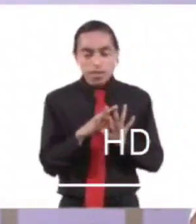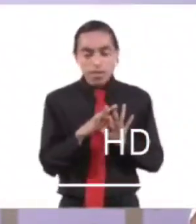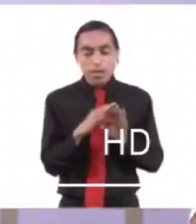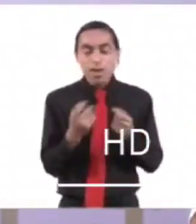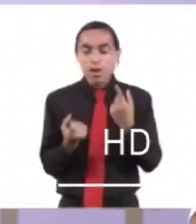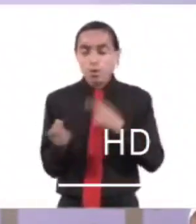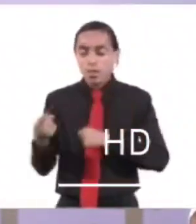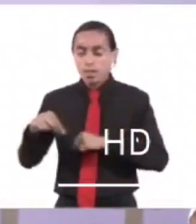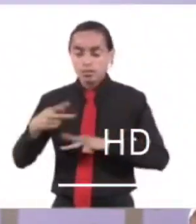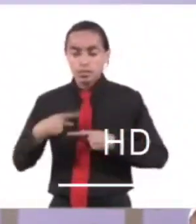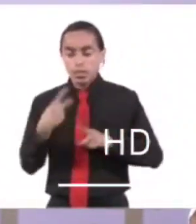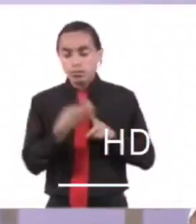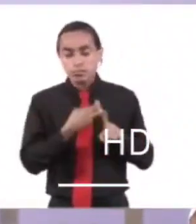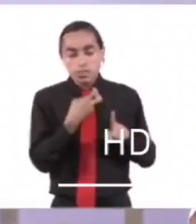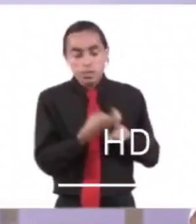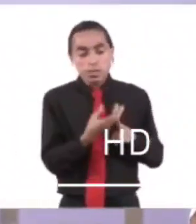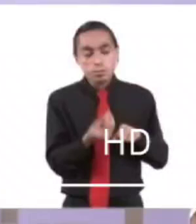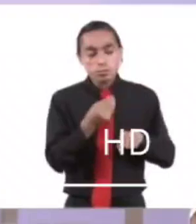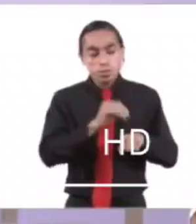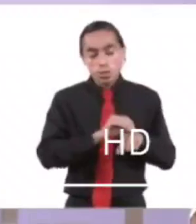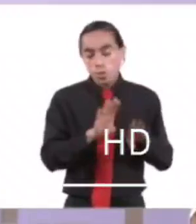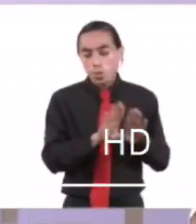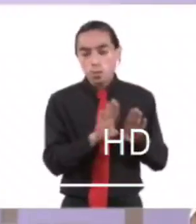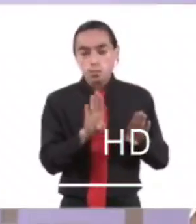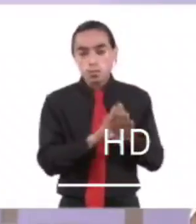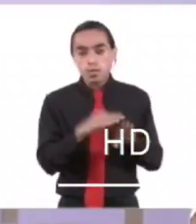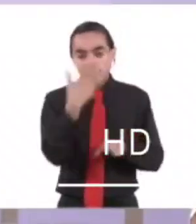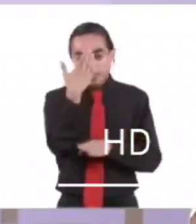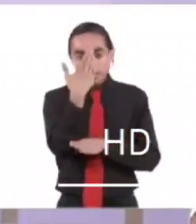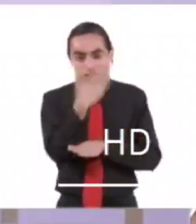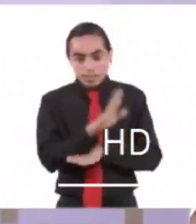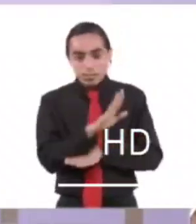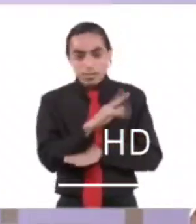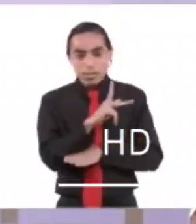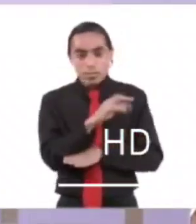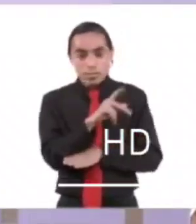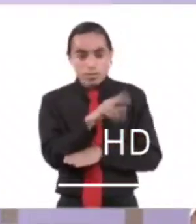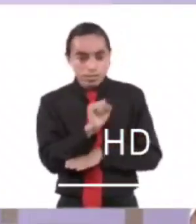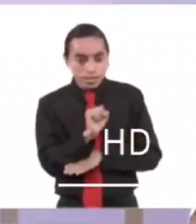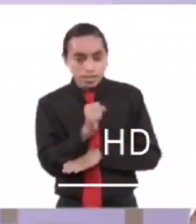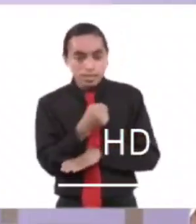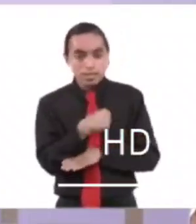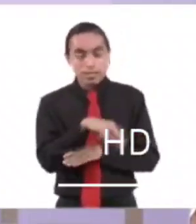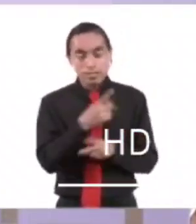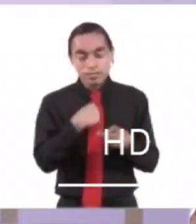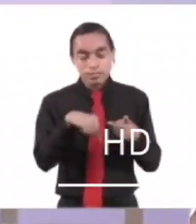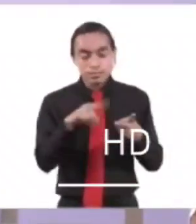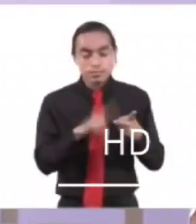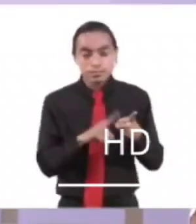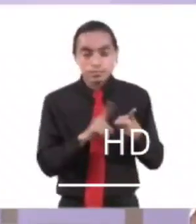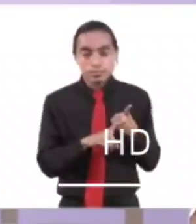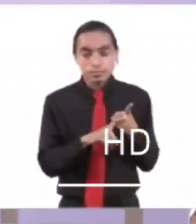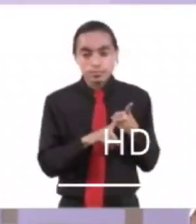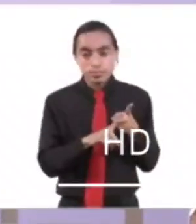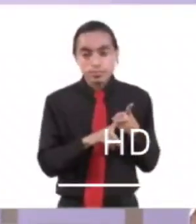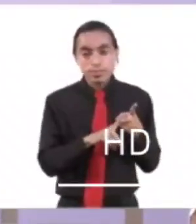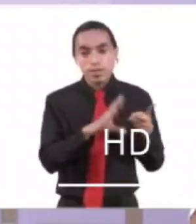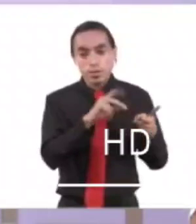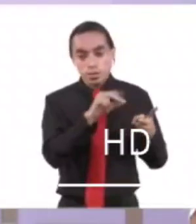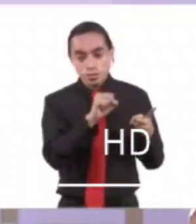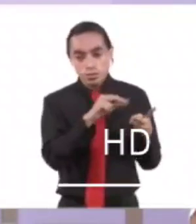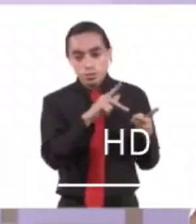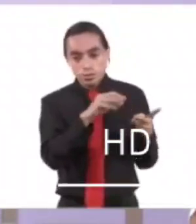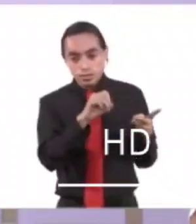sus críticos le asignaron sobrenombres como el sabio de la Portales, el Voltaire de la Portales, el